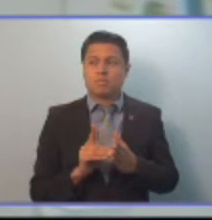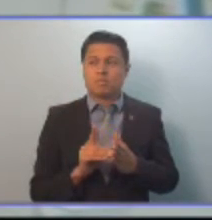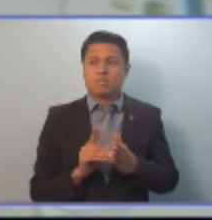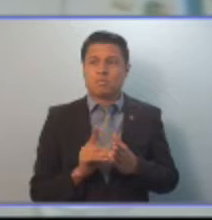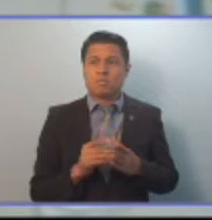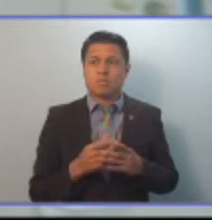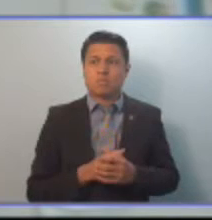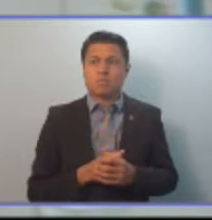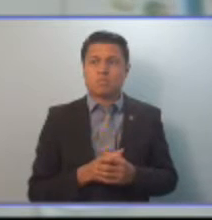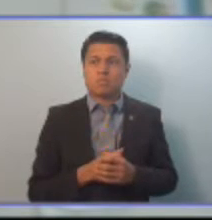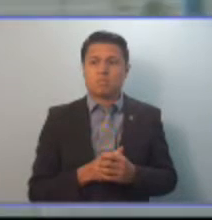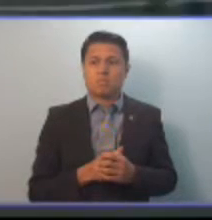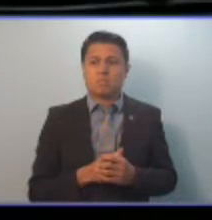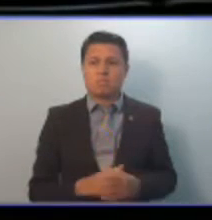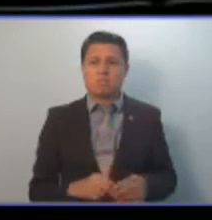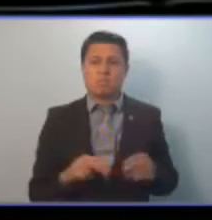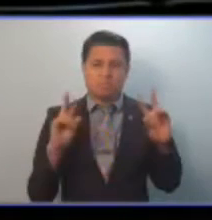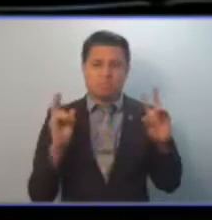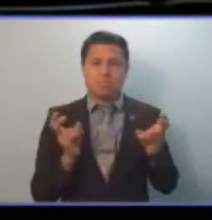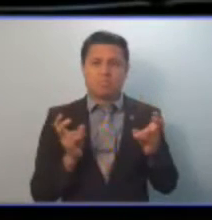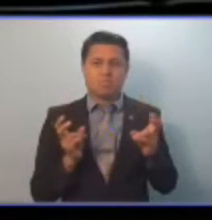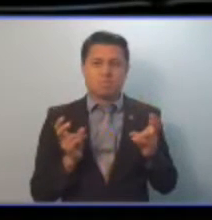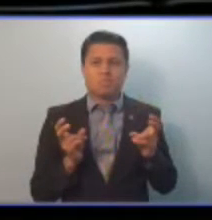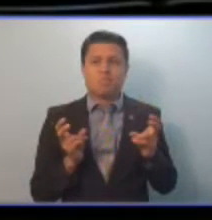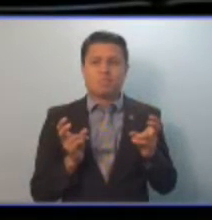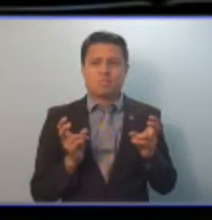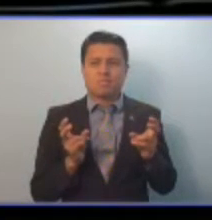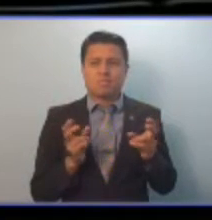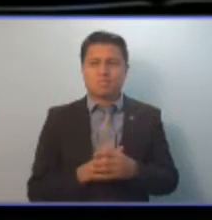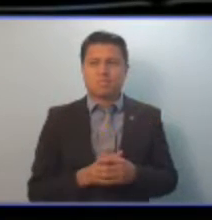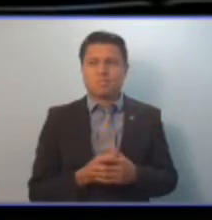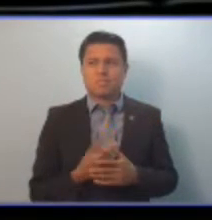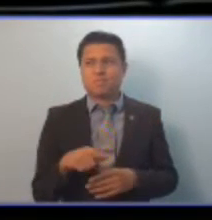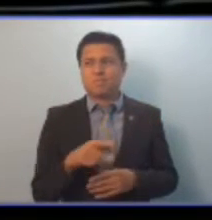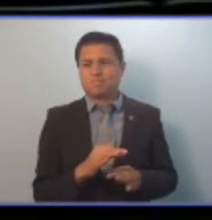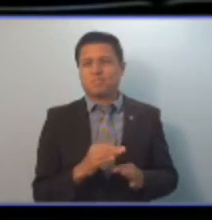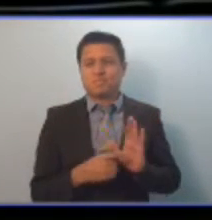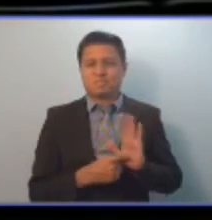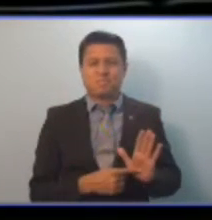Era sobre el tema de la despartidización de